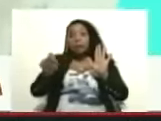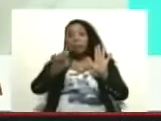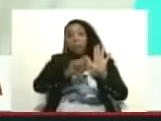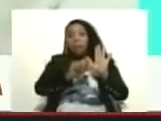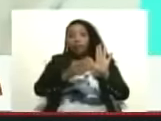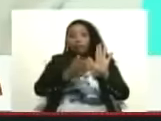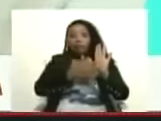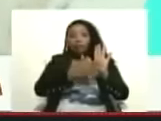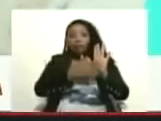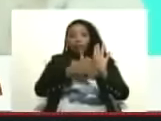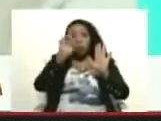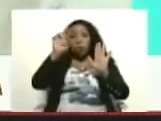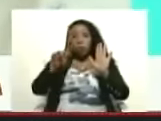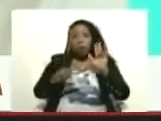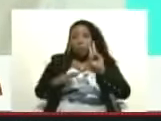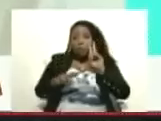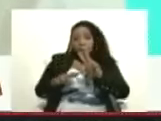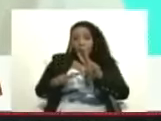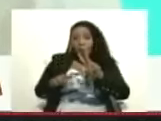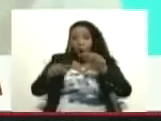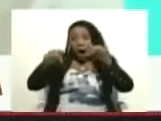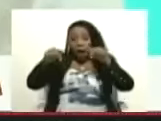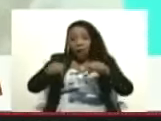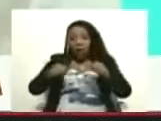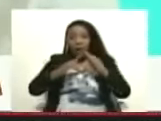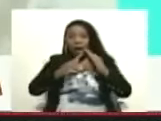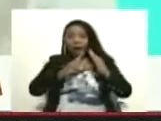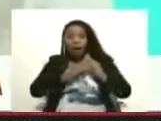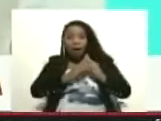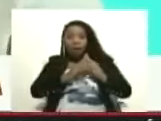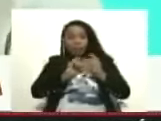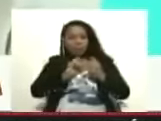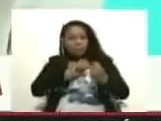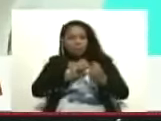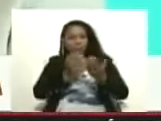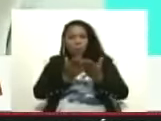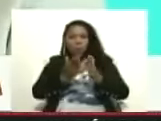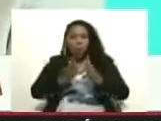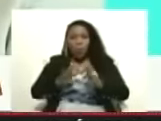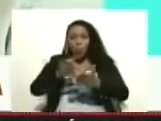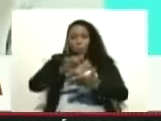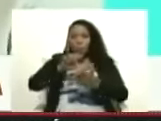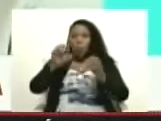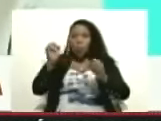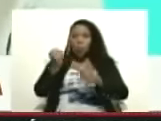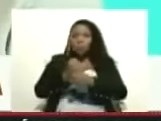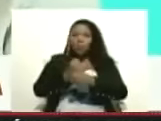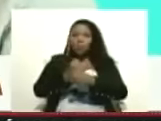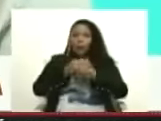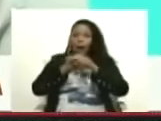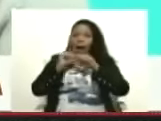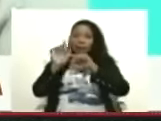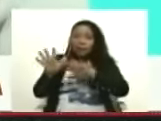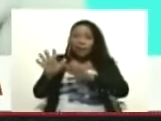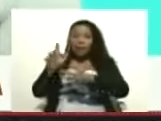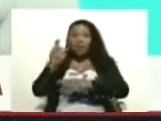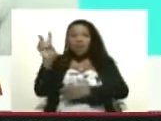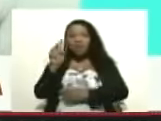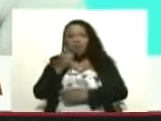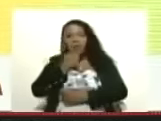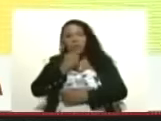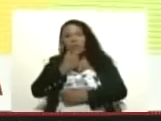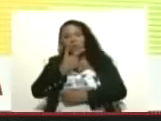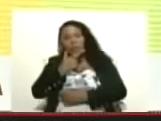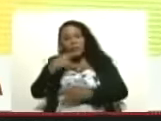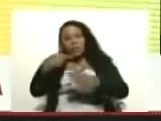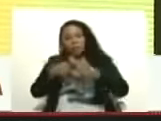verdad que vemos todos los días dentro de nuestros hogares en la discusión en las escuelas en los centros de trabajo Esa es la Venezuela bonita la Venezuela profunda la